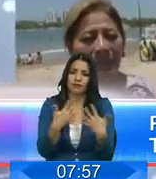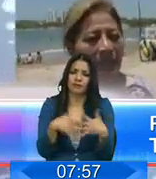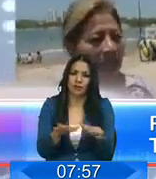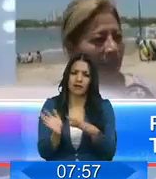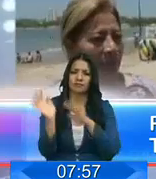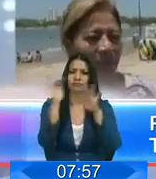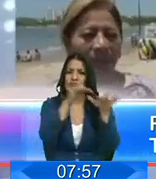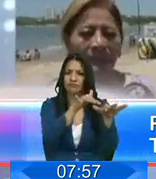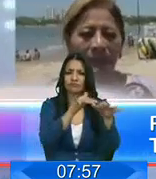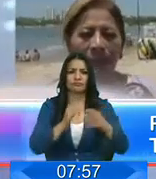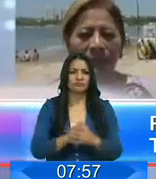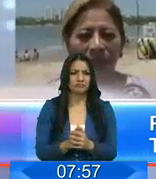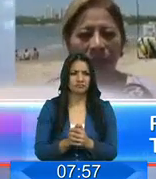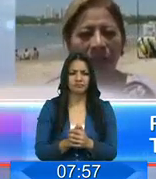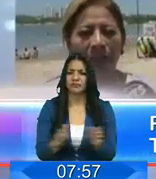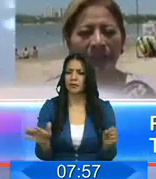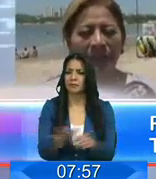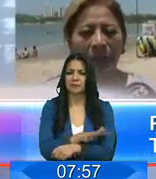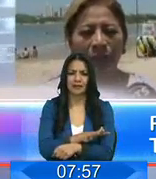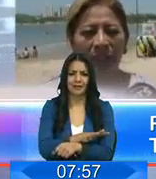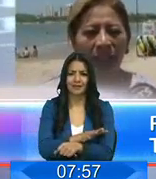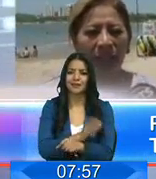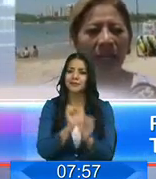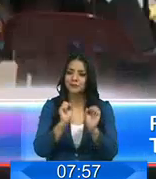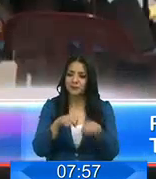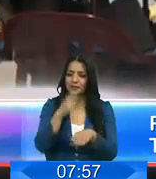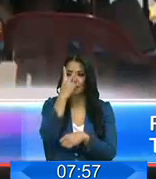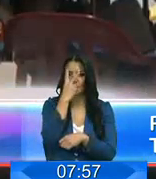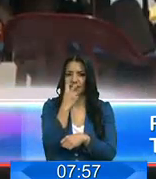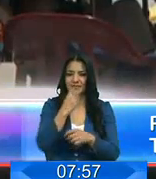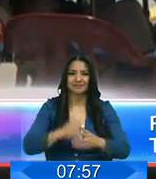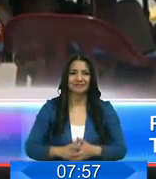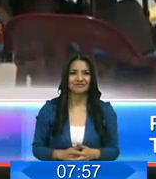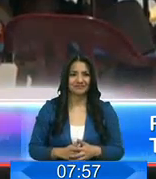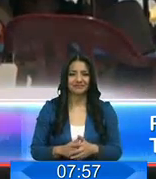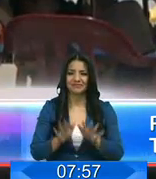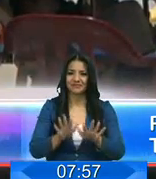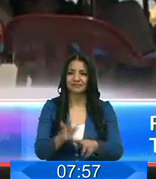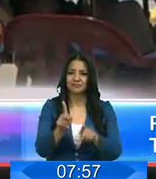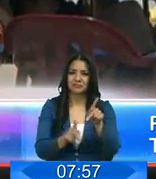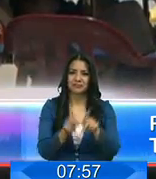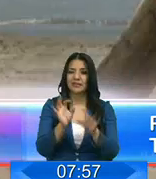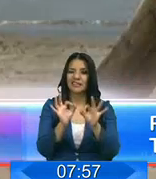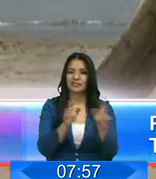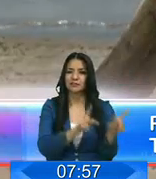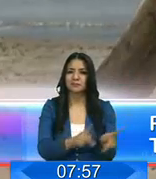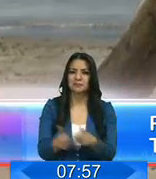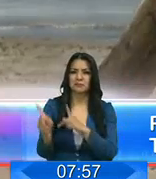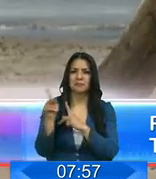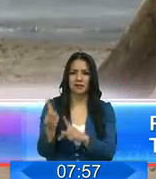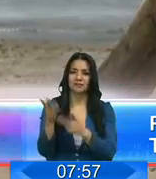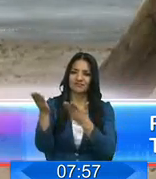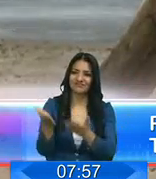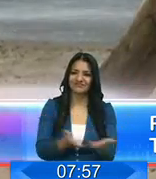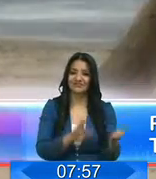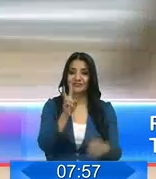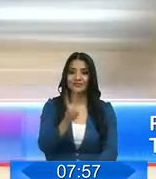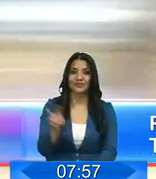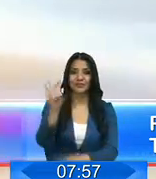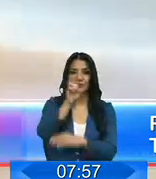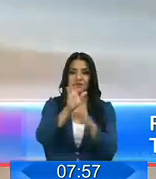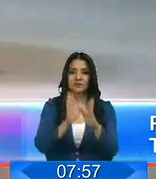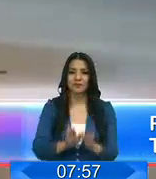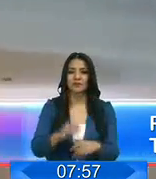de ley que va a estar en el 100% de la capacidad hotelera. Así en Playas está todo programado para recibir a los turistas nacionales